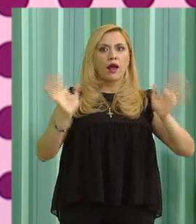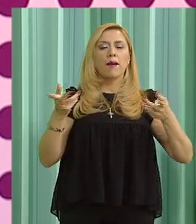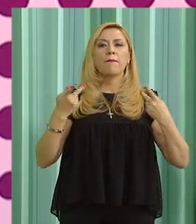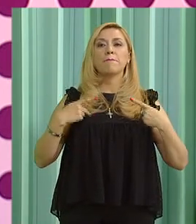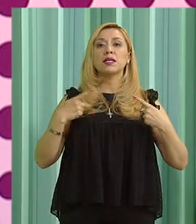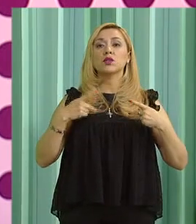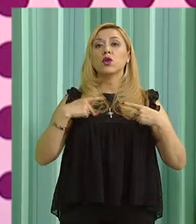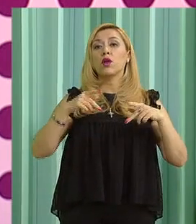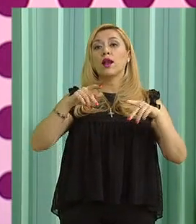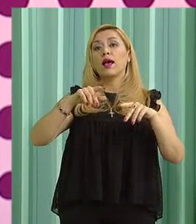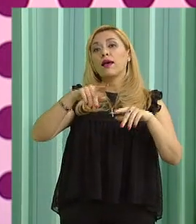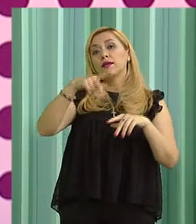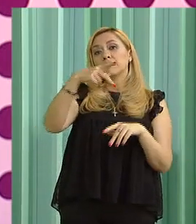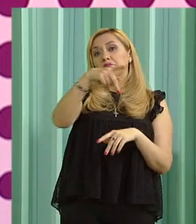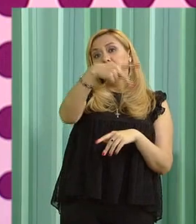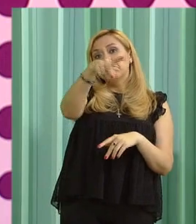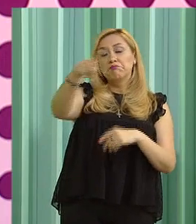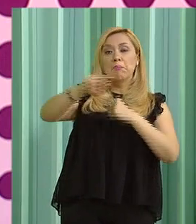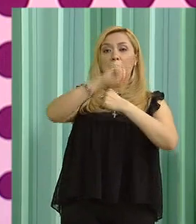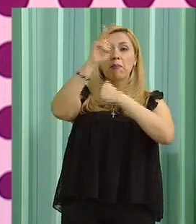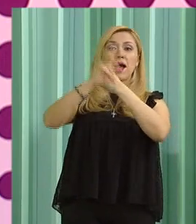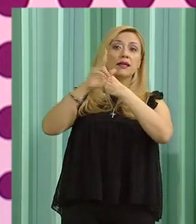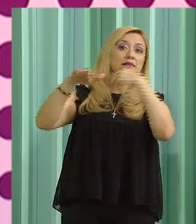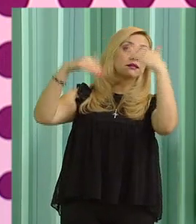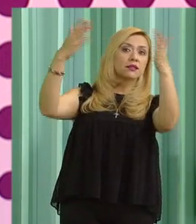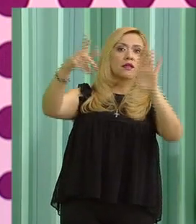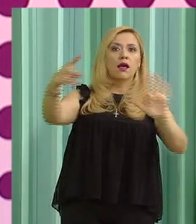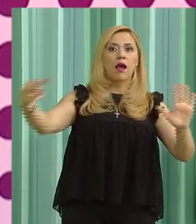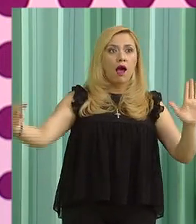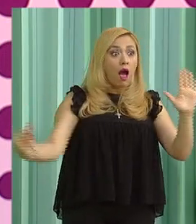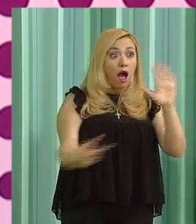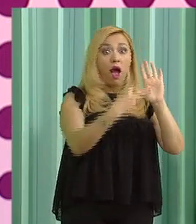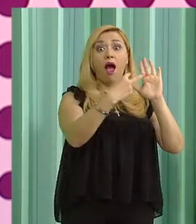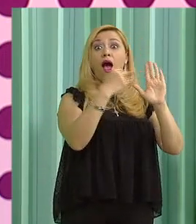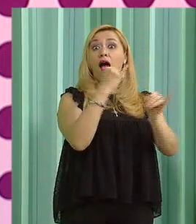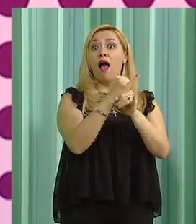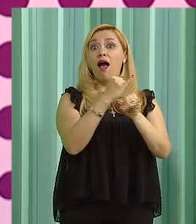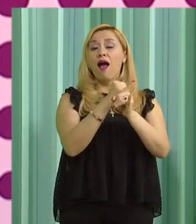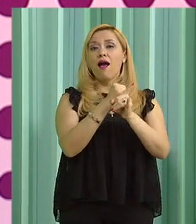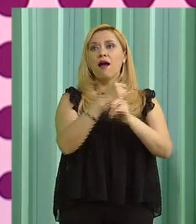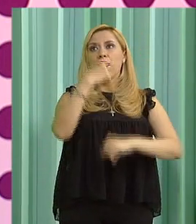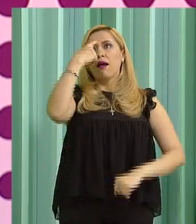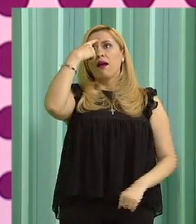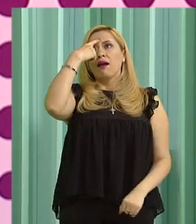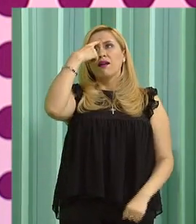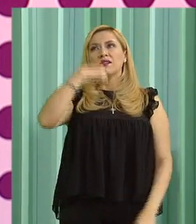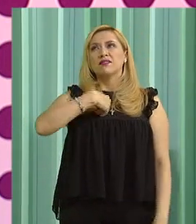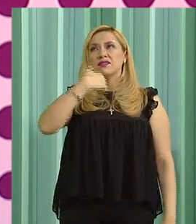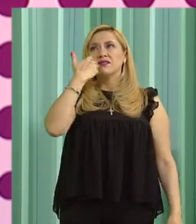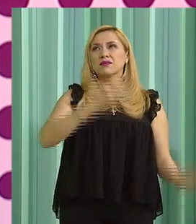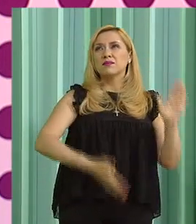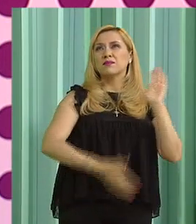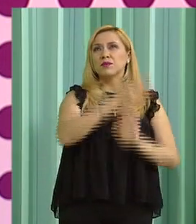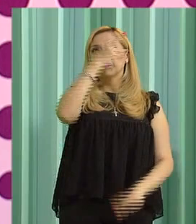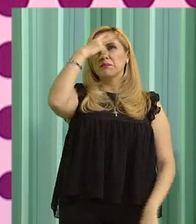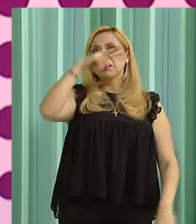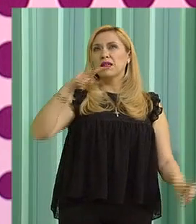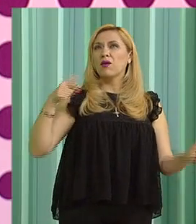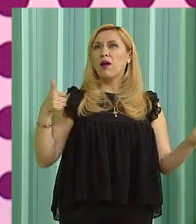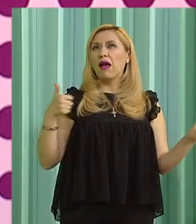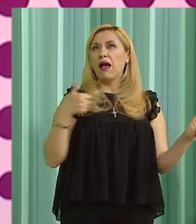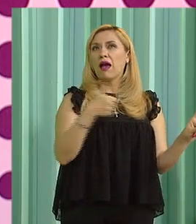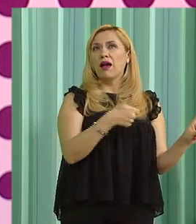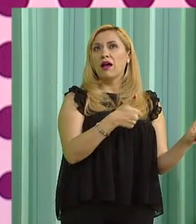conoce desde sus países. Entonces, a veces cuando las personas pretenden iniciar esta jornada y salir de su país para venir